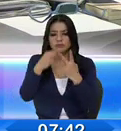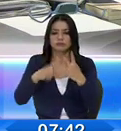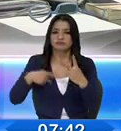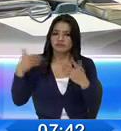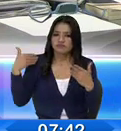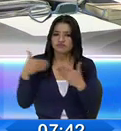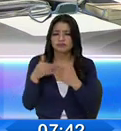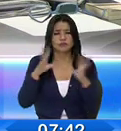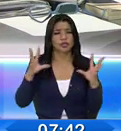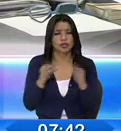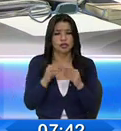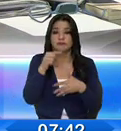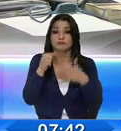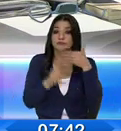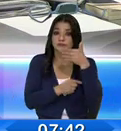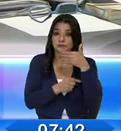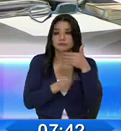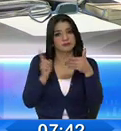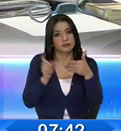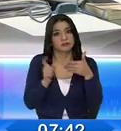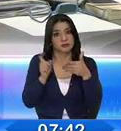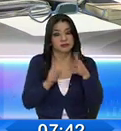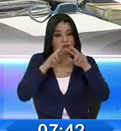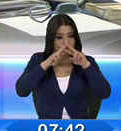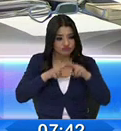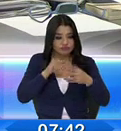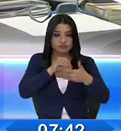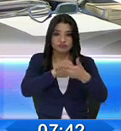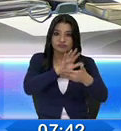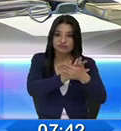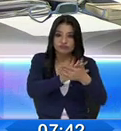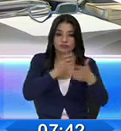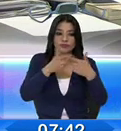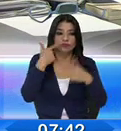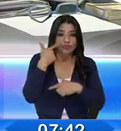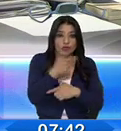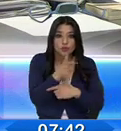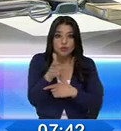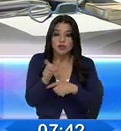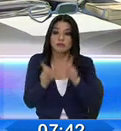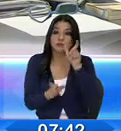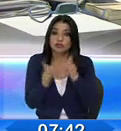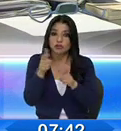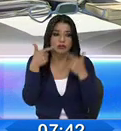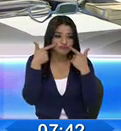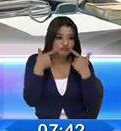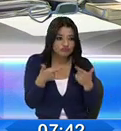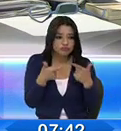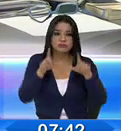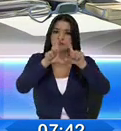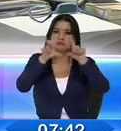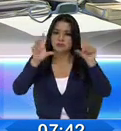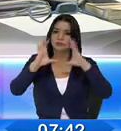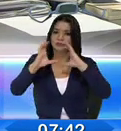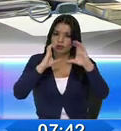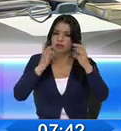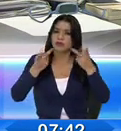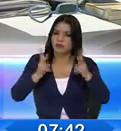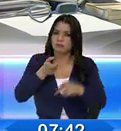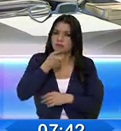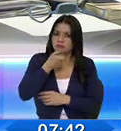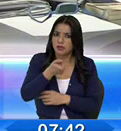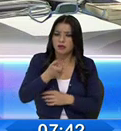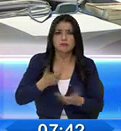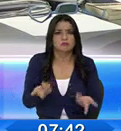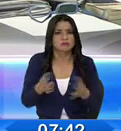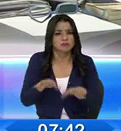y una serie de aspectos que si es necesario que también incorporar veedurías que la ciudadanía fiscal hice que los medios de comunicación estén presentes por ejemplo en algo